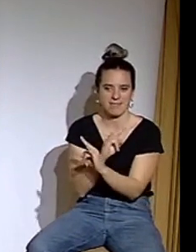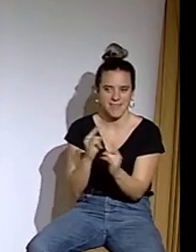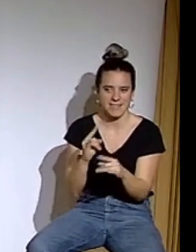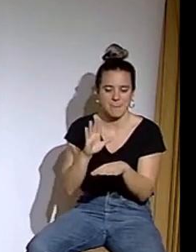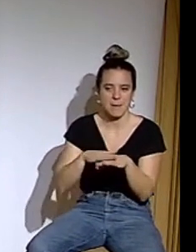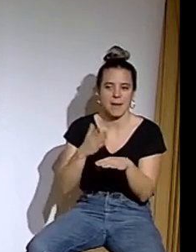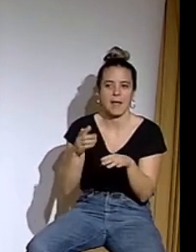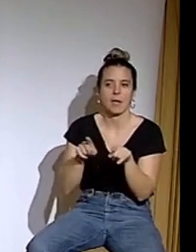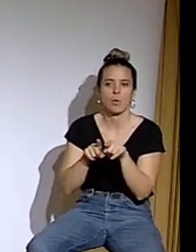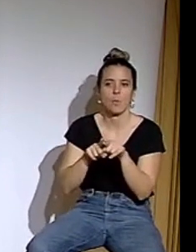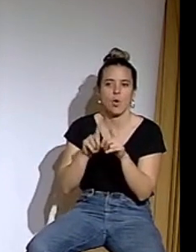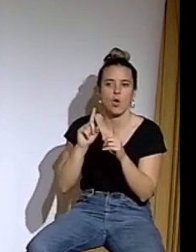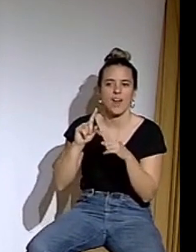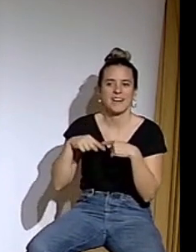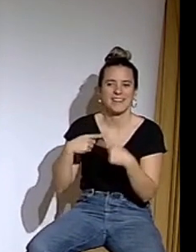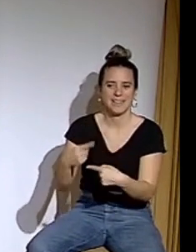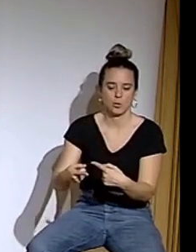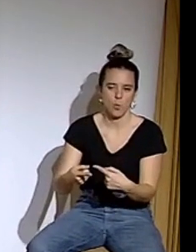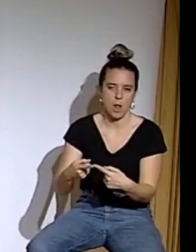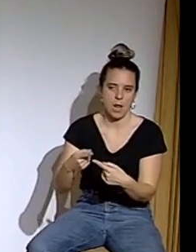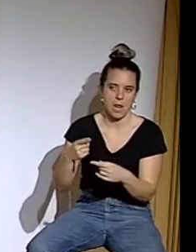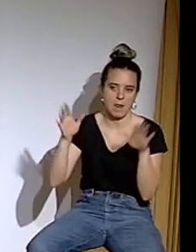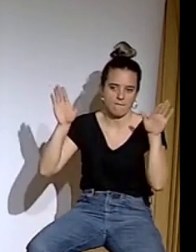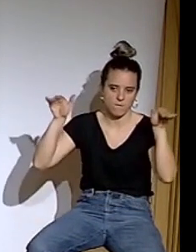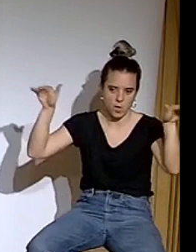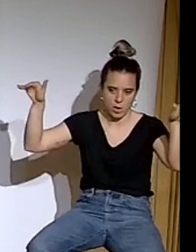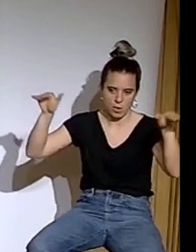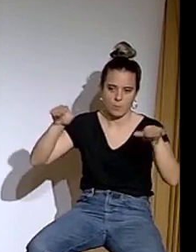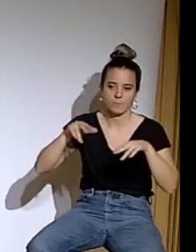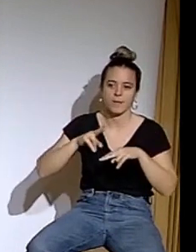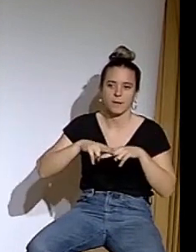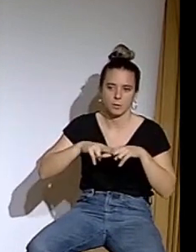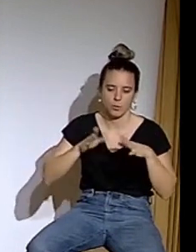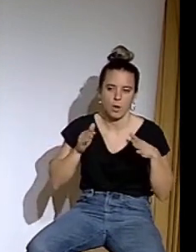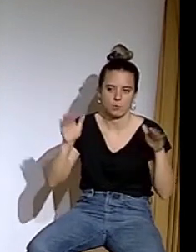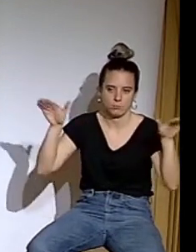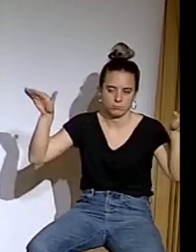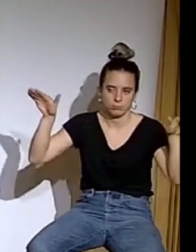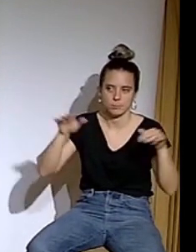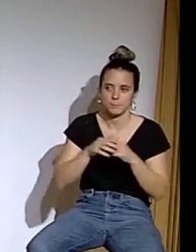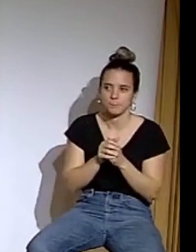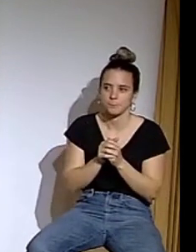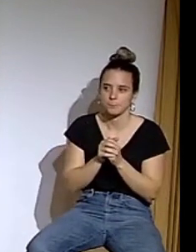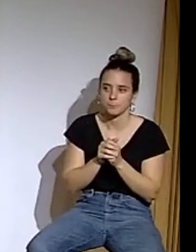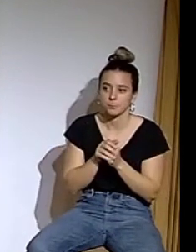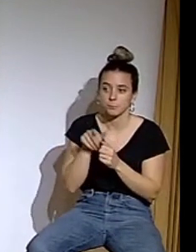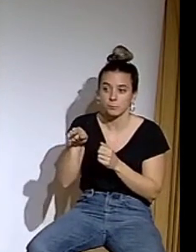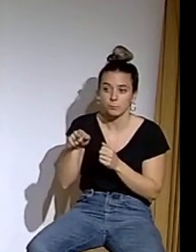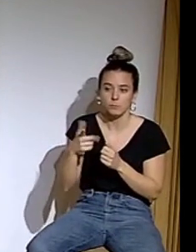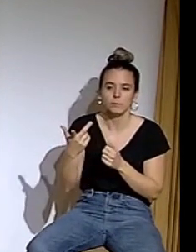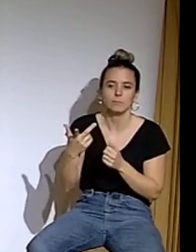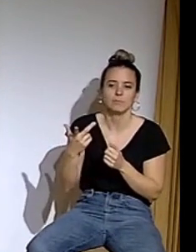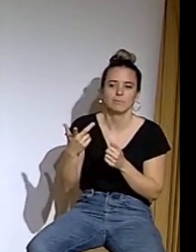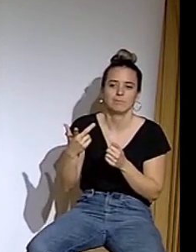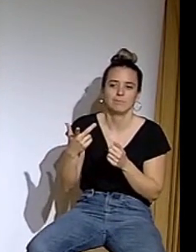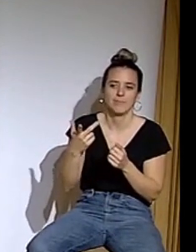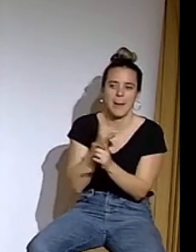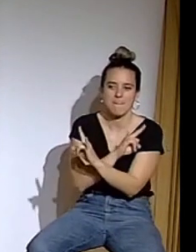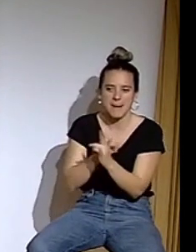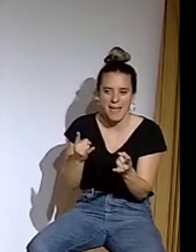ritual del vuelo el compañero nos invitó a untarnos de ungüentos hechos de